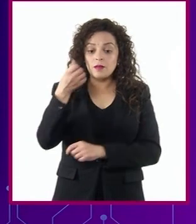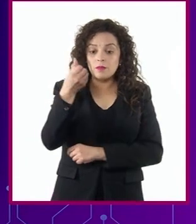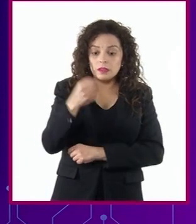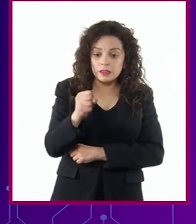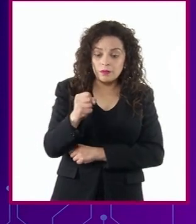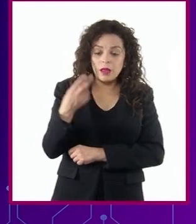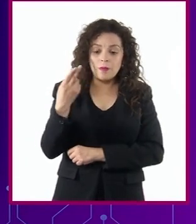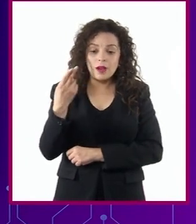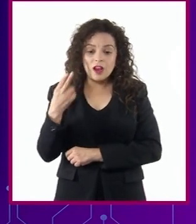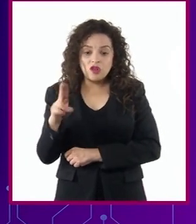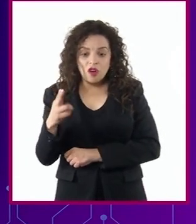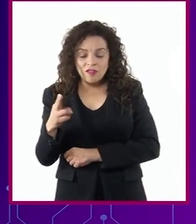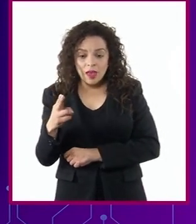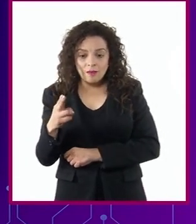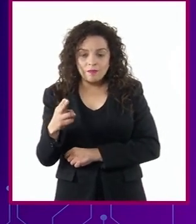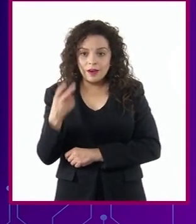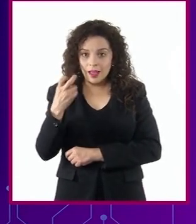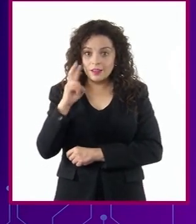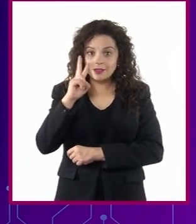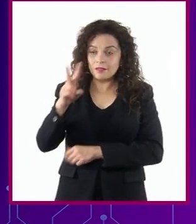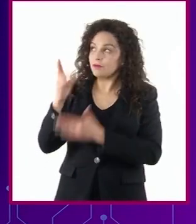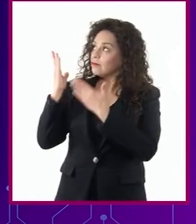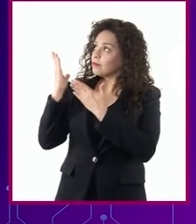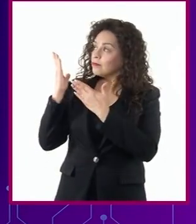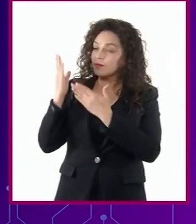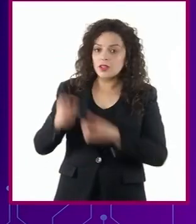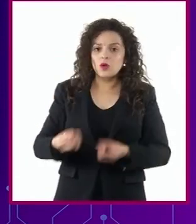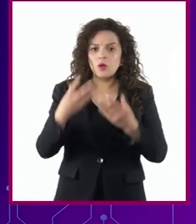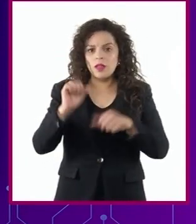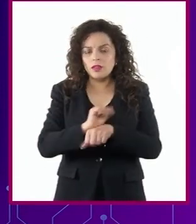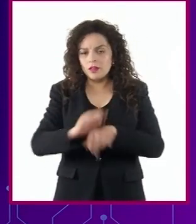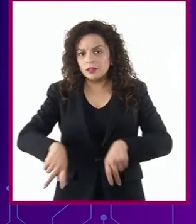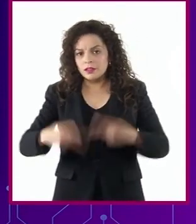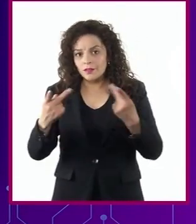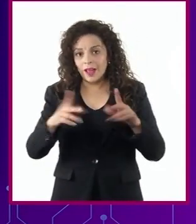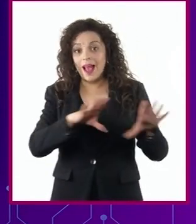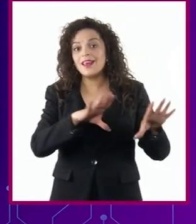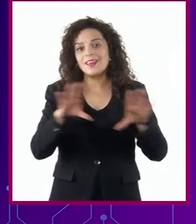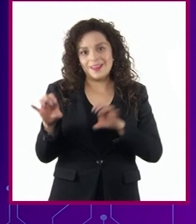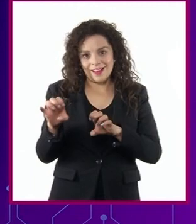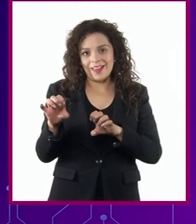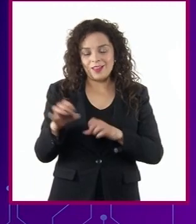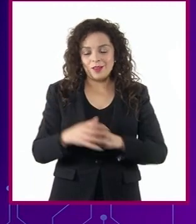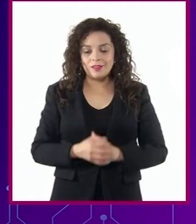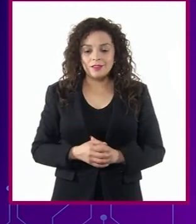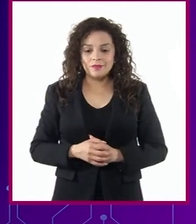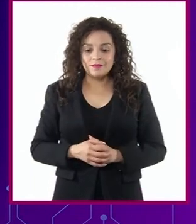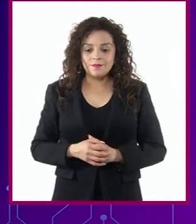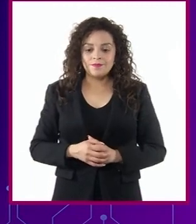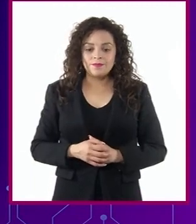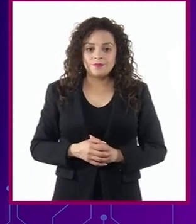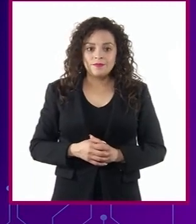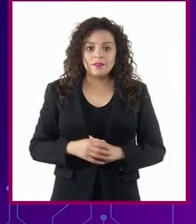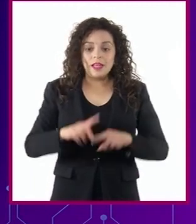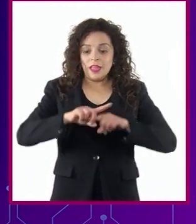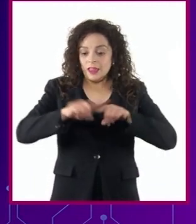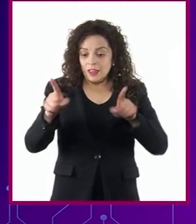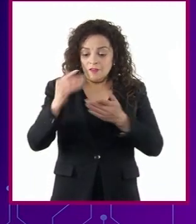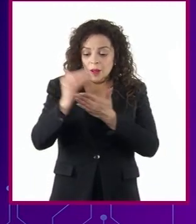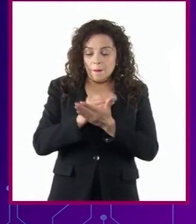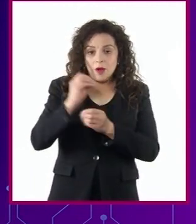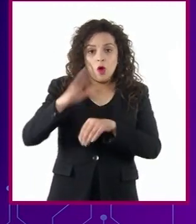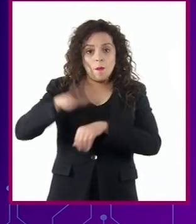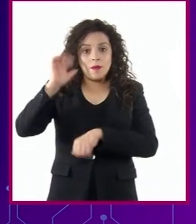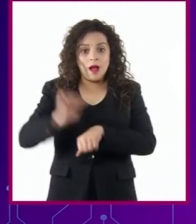noviembre, meses en los cuales se vendieron 500 automóviles. La diferencia entre la menor y la mayor cantidad de